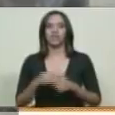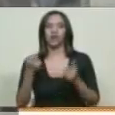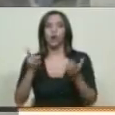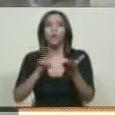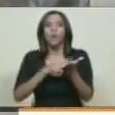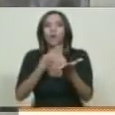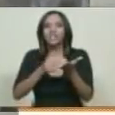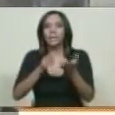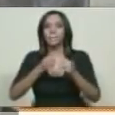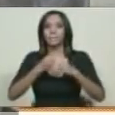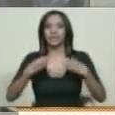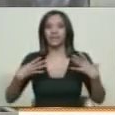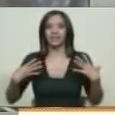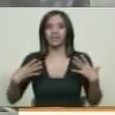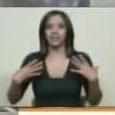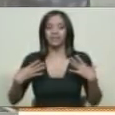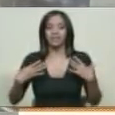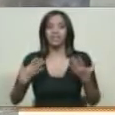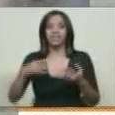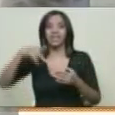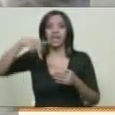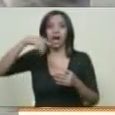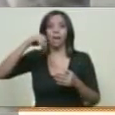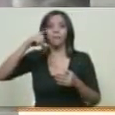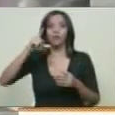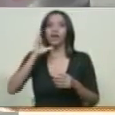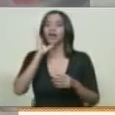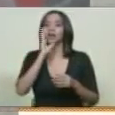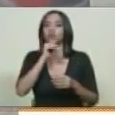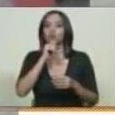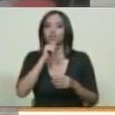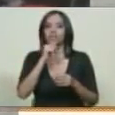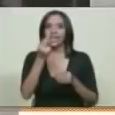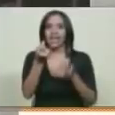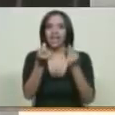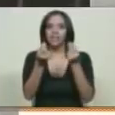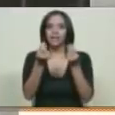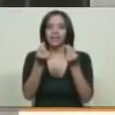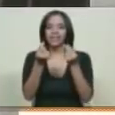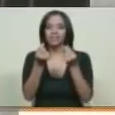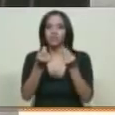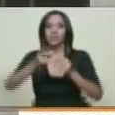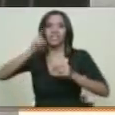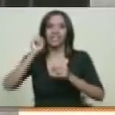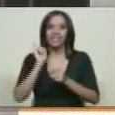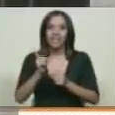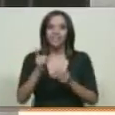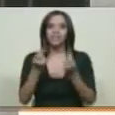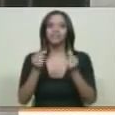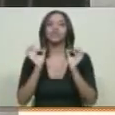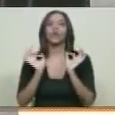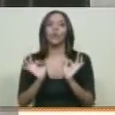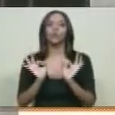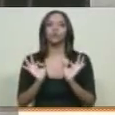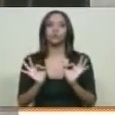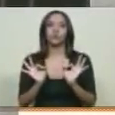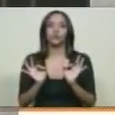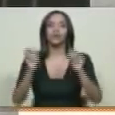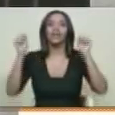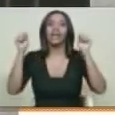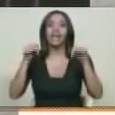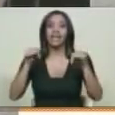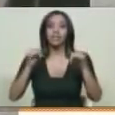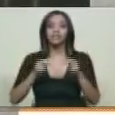mayonesa de las empresas Polar no tiene el precio troquelado, que es el, debería de ser el precio justo. Esto se